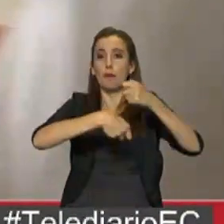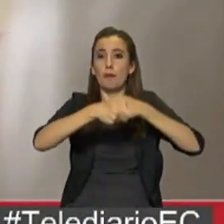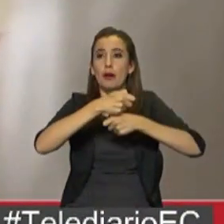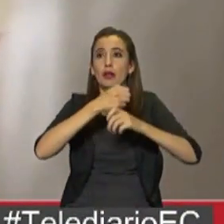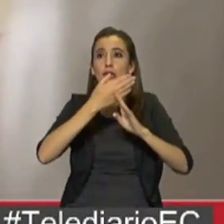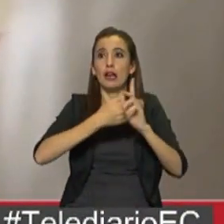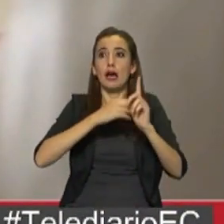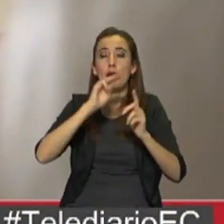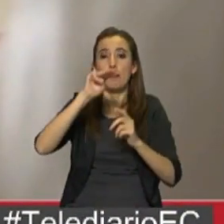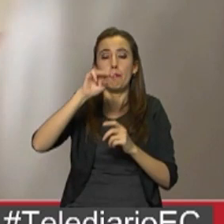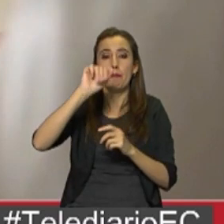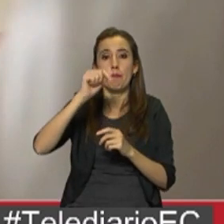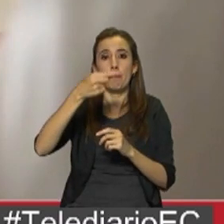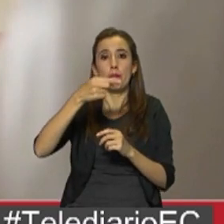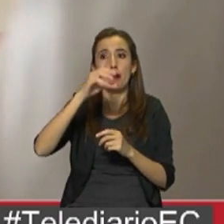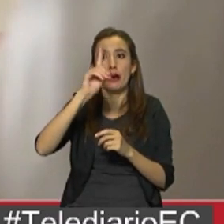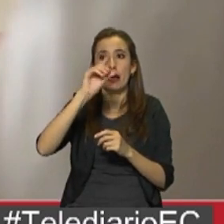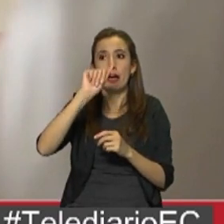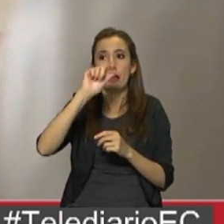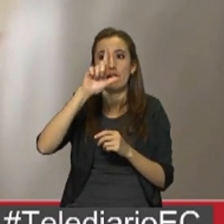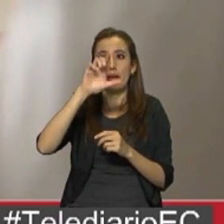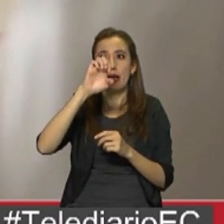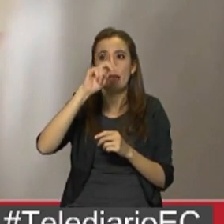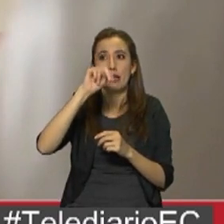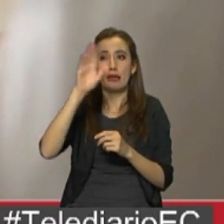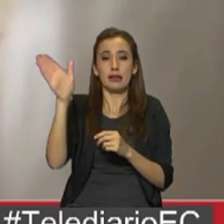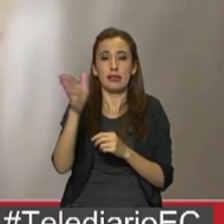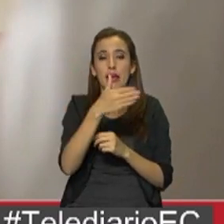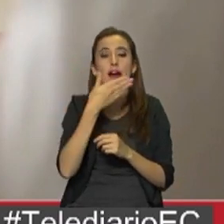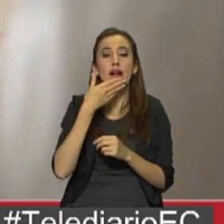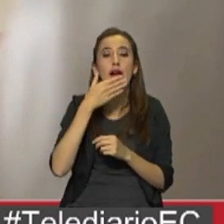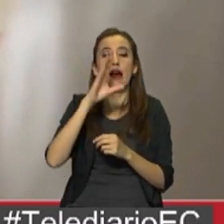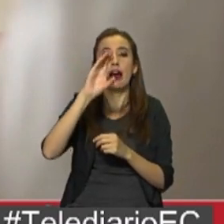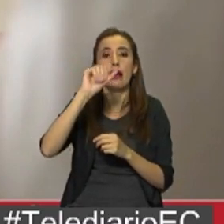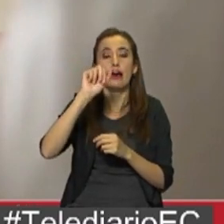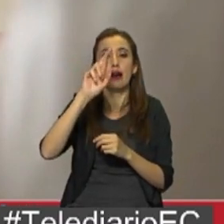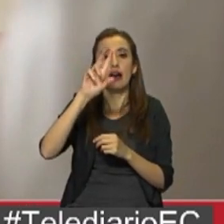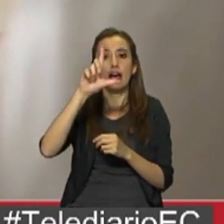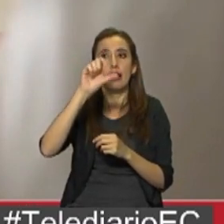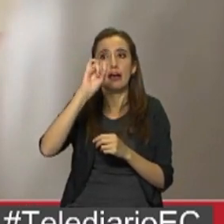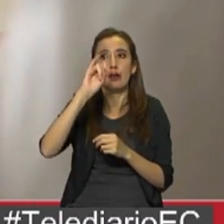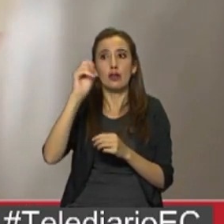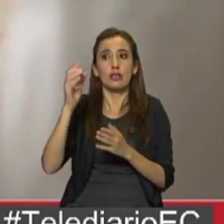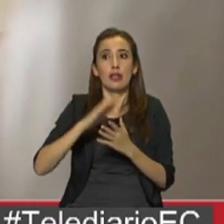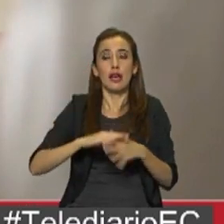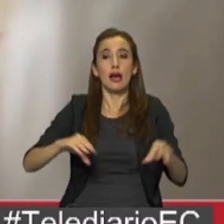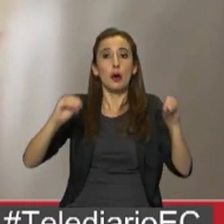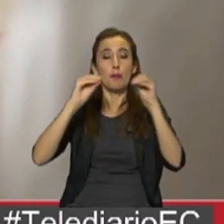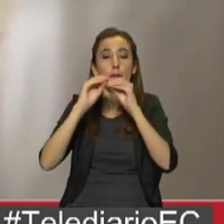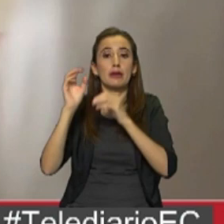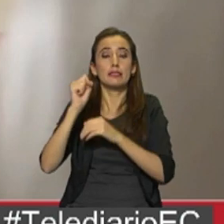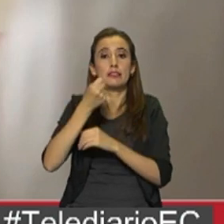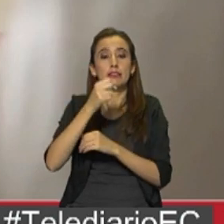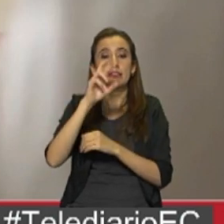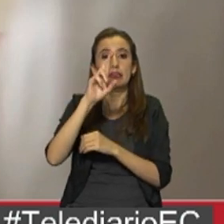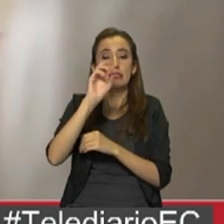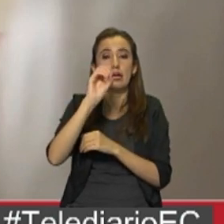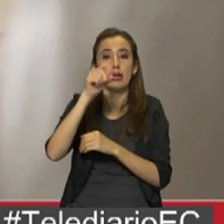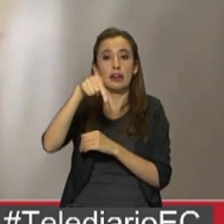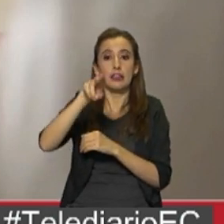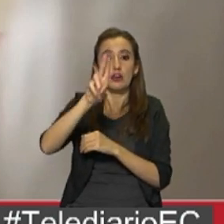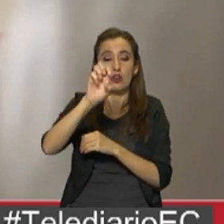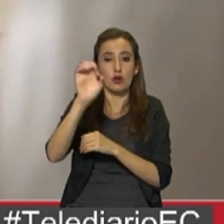de la magdalena' y la carolina en cambio solamente al por mayor se venderá en los mercados de san roque que atenderá de manera exclusiva a